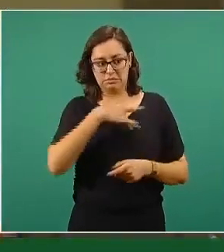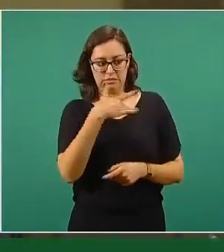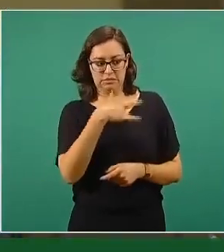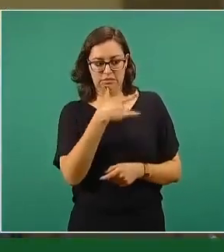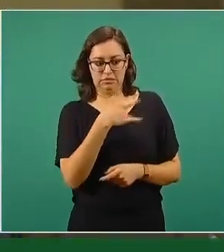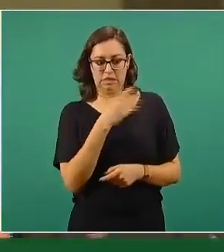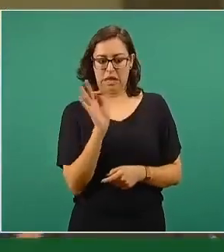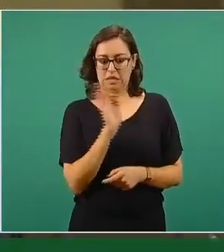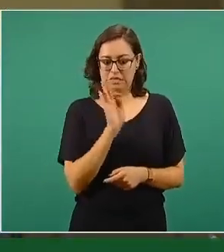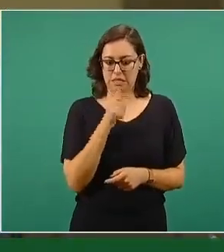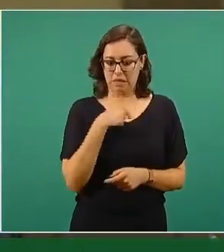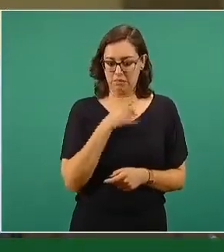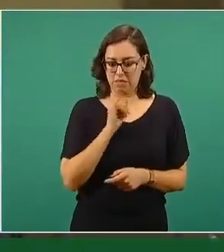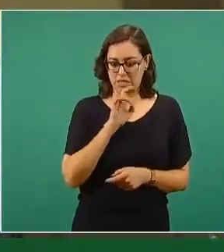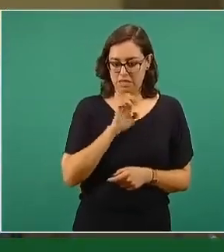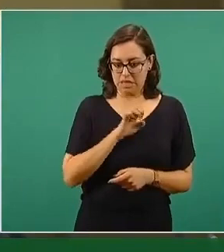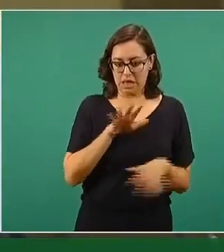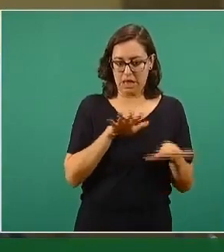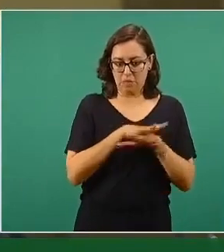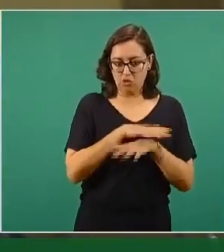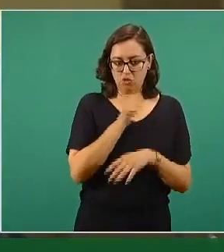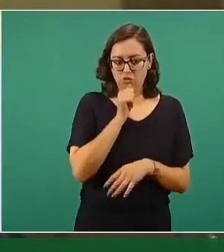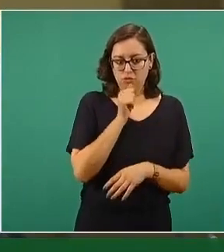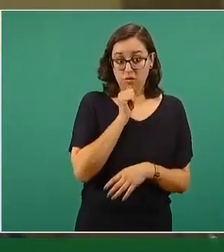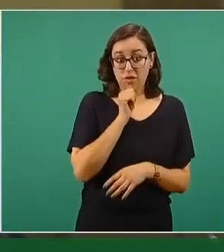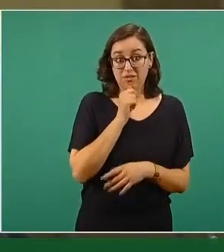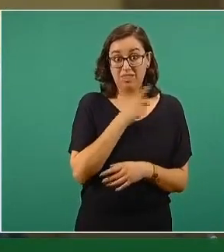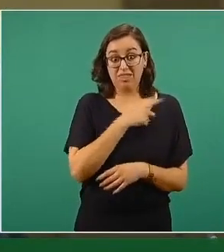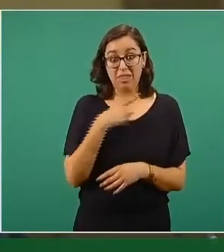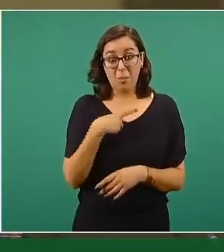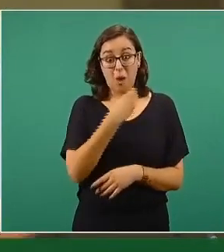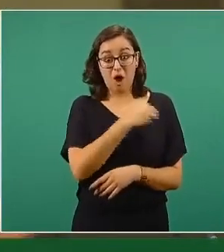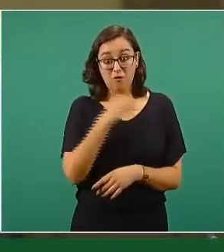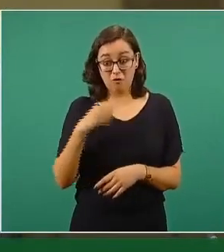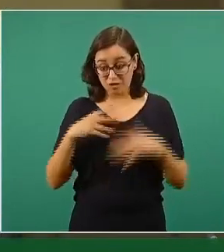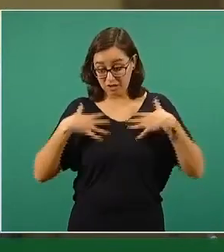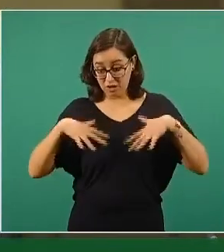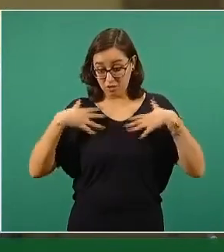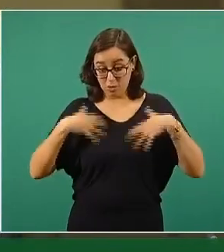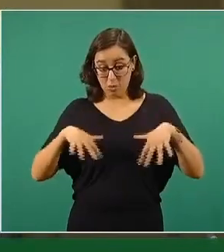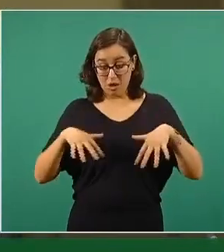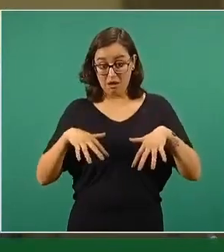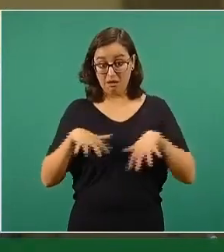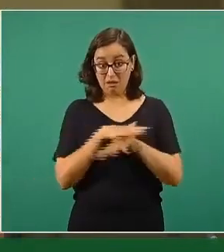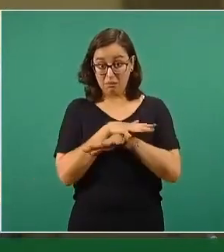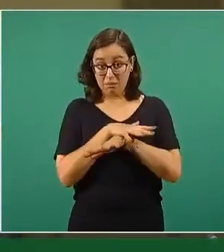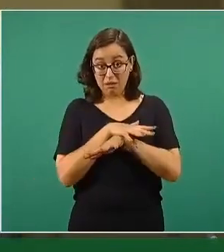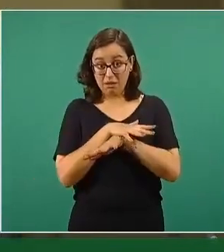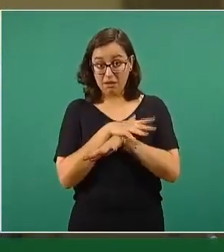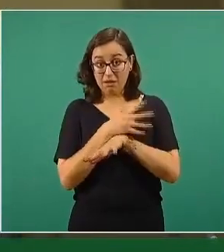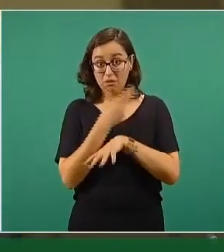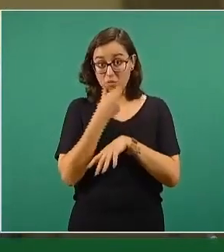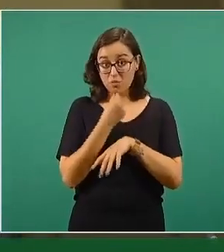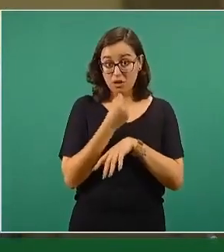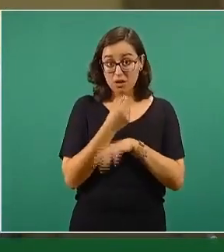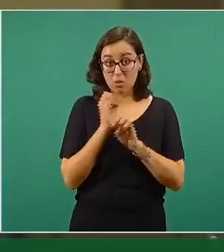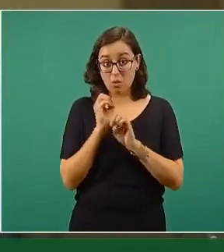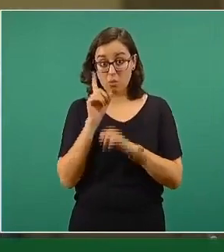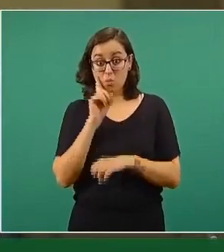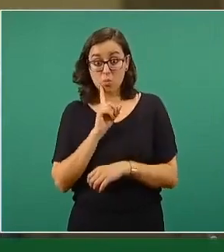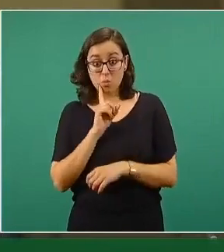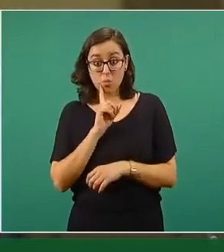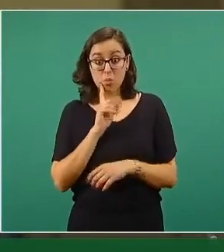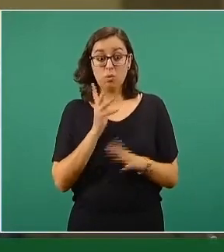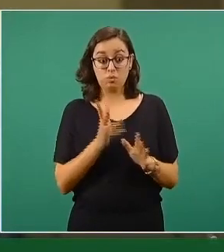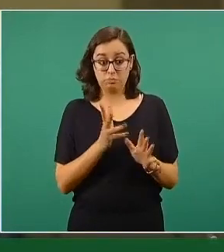sido actualizada a su género actual. Y una segunda pregunta, nada más para complementar la respuesta que le dieron al